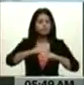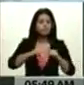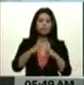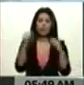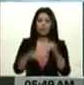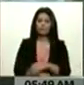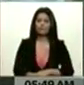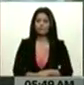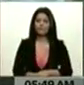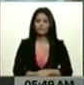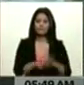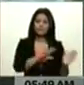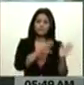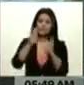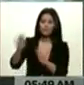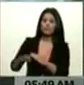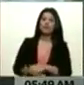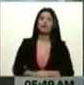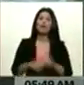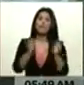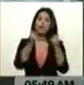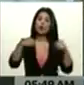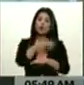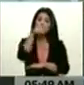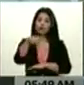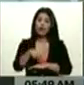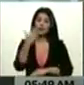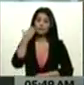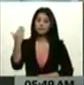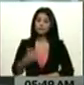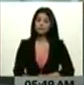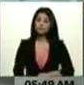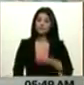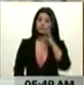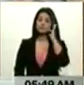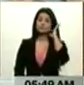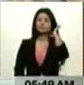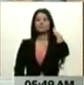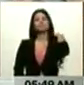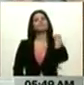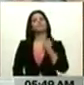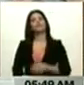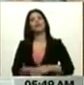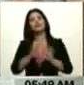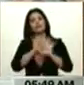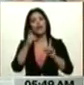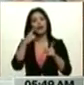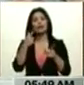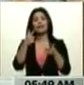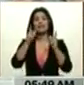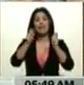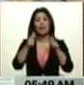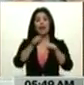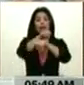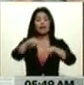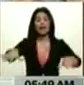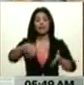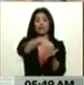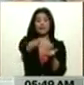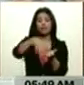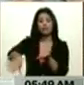Aquí está, vamos a ver. Vean. Estatizar red de distribución, multiplicar la cola para la comida. ¿Quién dice